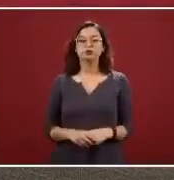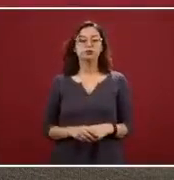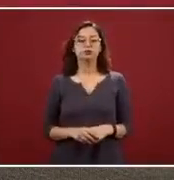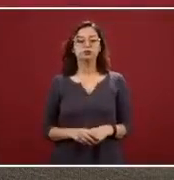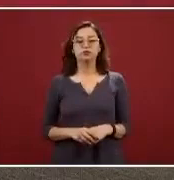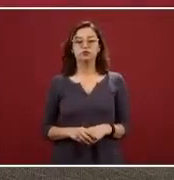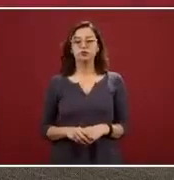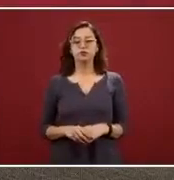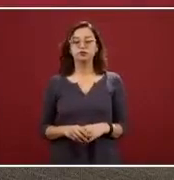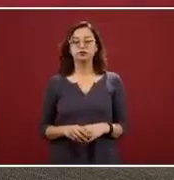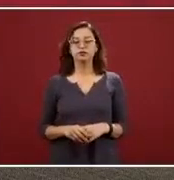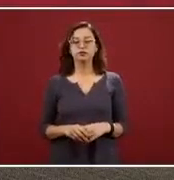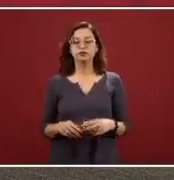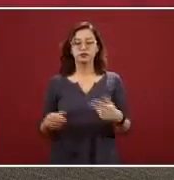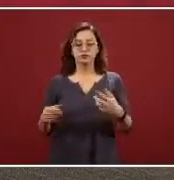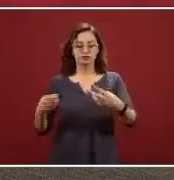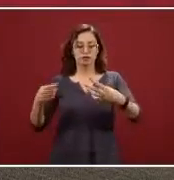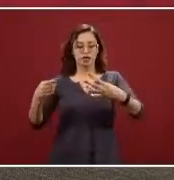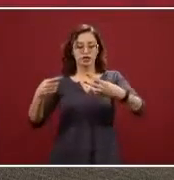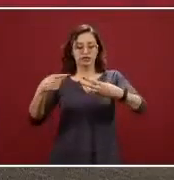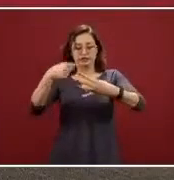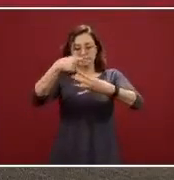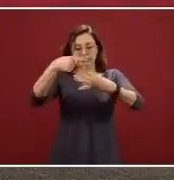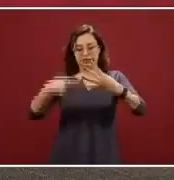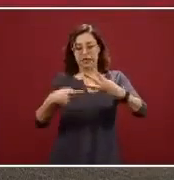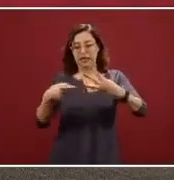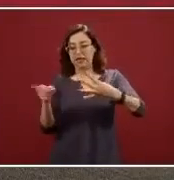pregunta sobre la capacidad instalada.